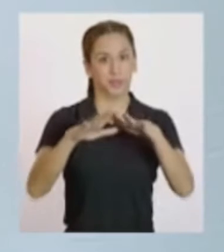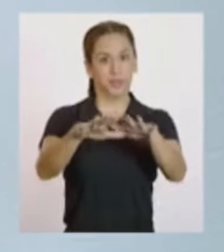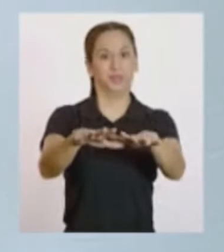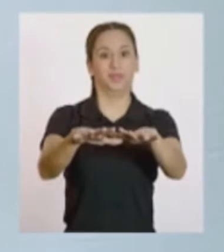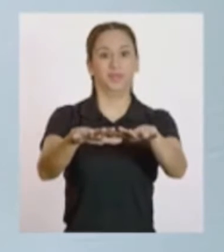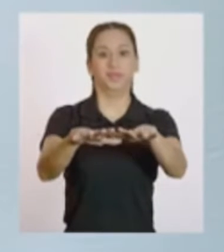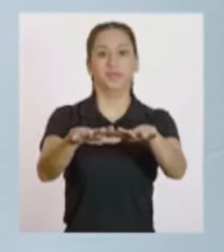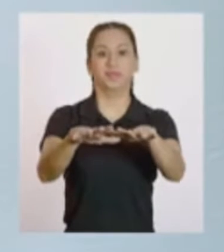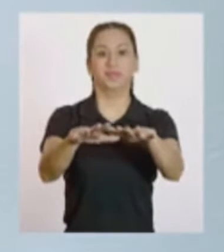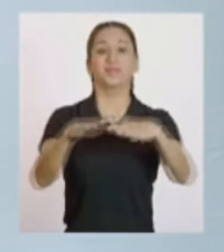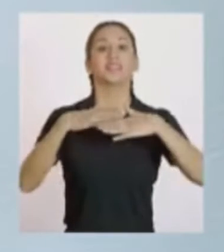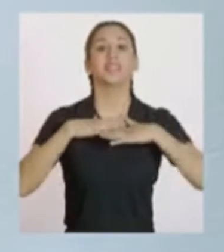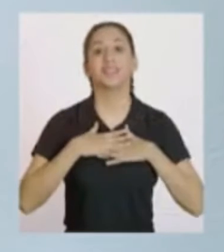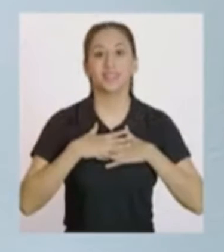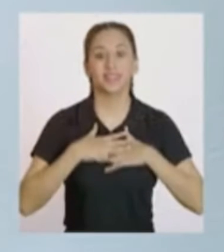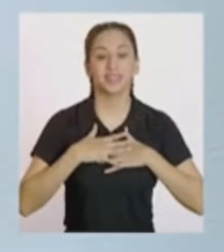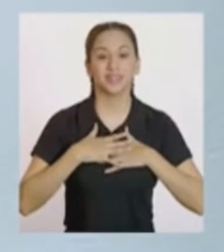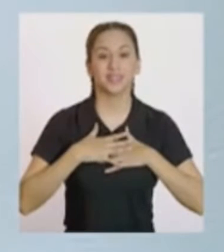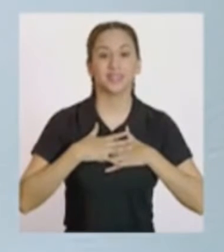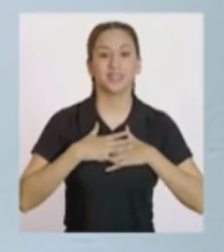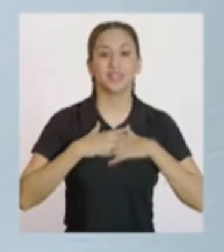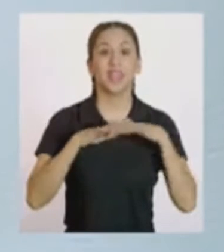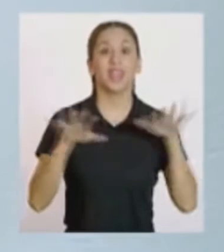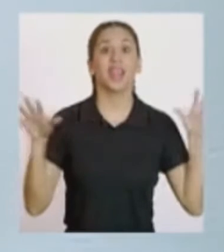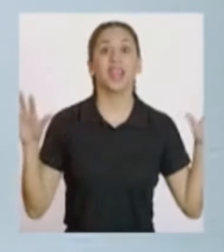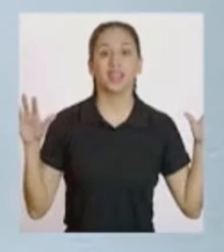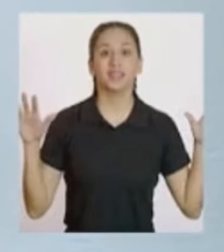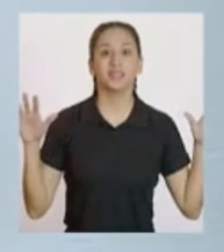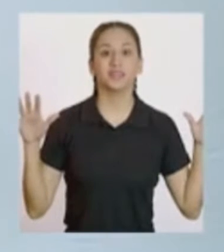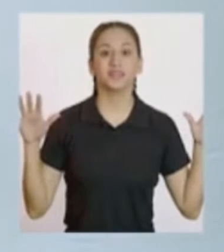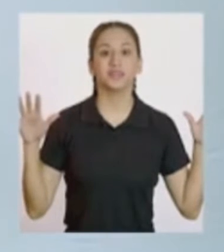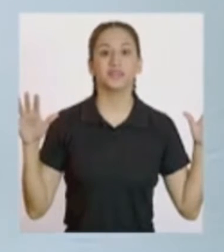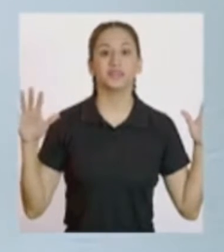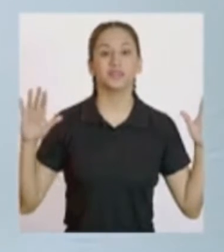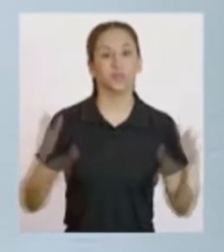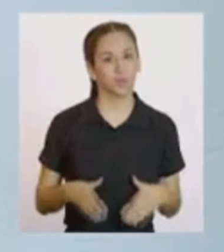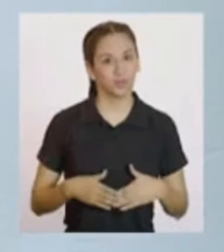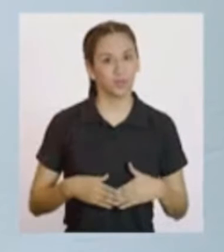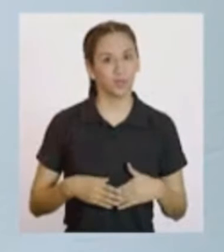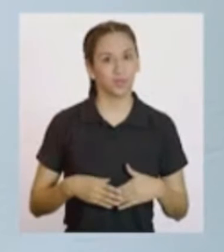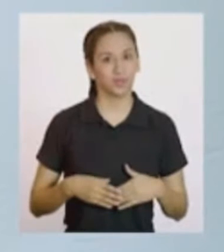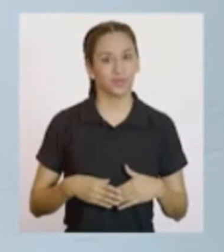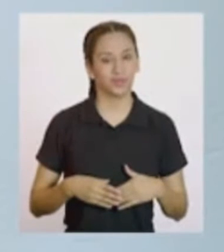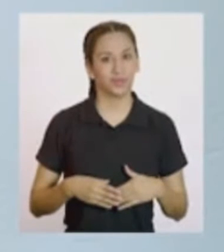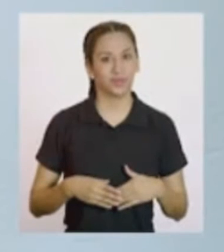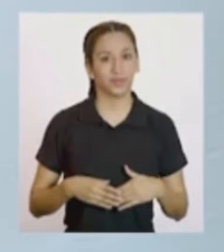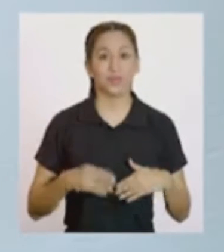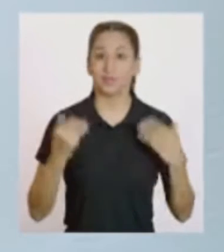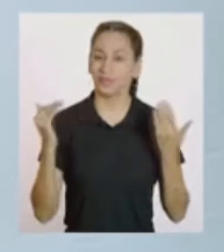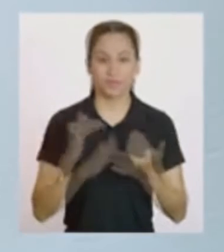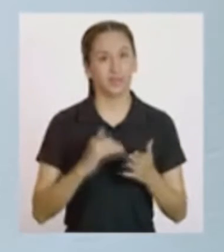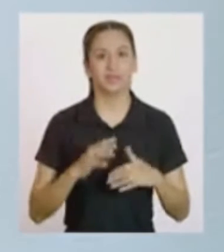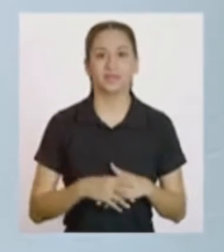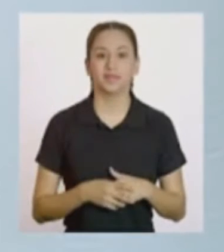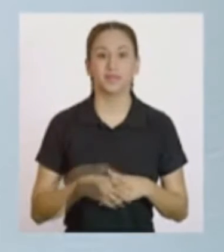adelante. Regreso al centro. Abro los brazos y cierro. Una vez